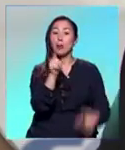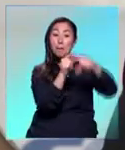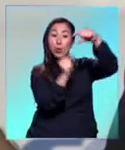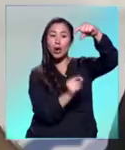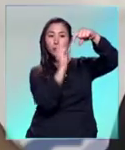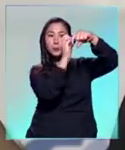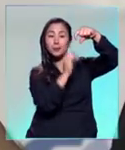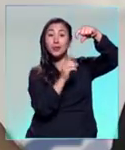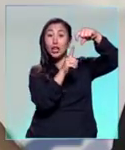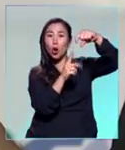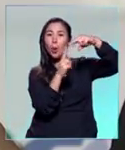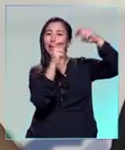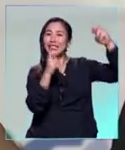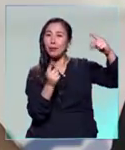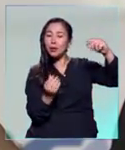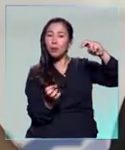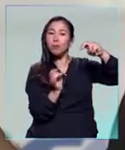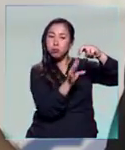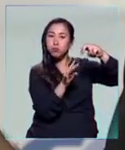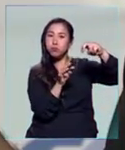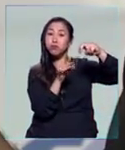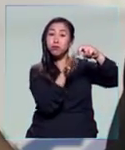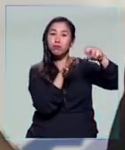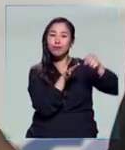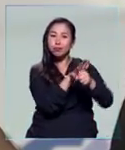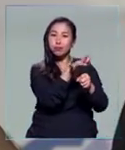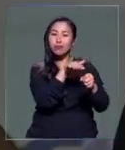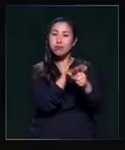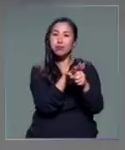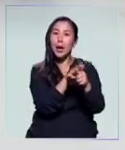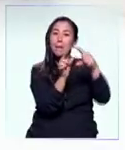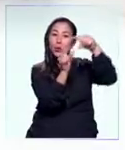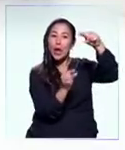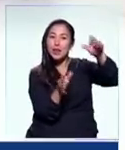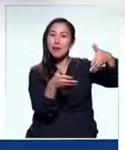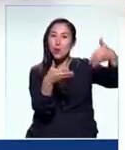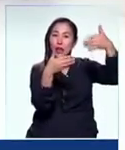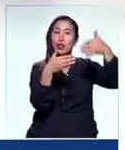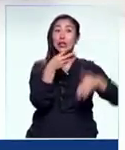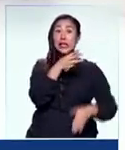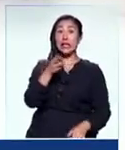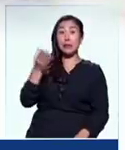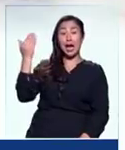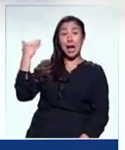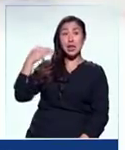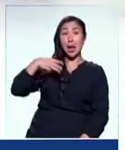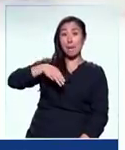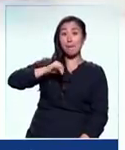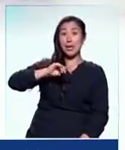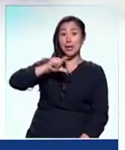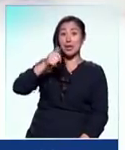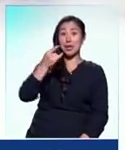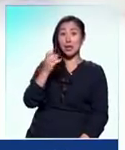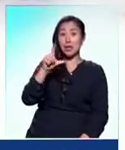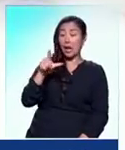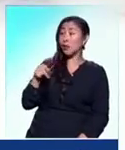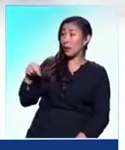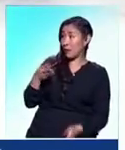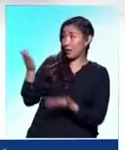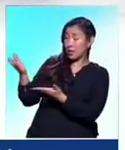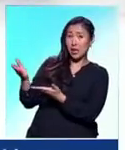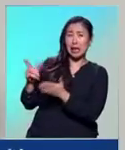una electricidad en la cual está constantemente estimulando la médula espinal. Hace 3 semanas Miguel Bueno caminaba de esta manera, lento, con